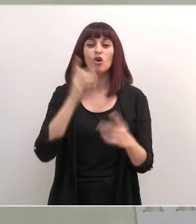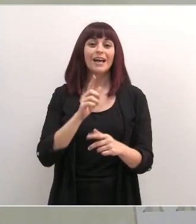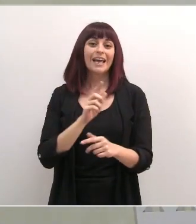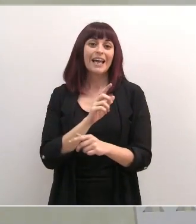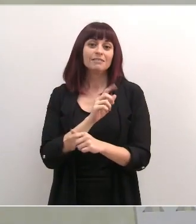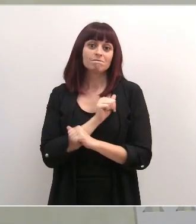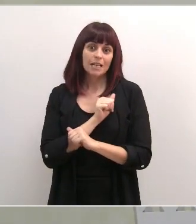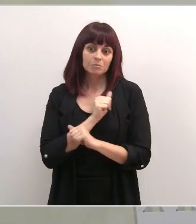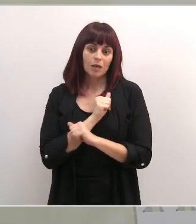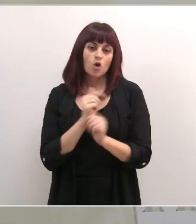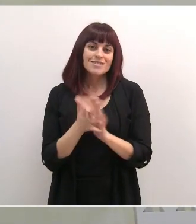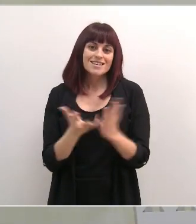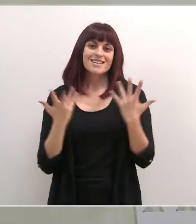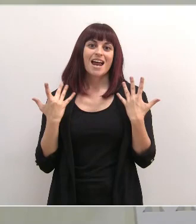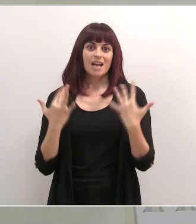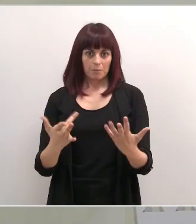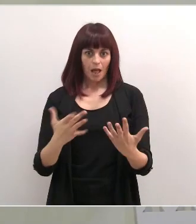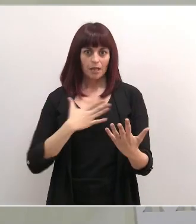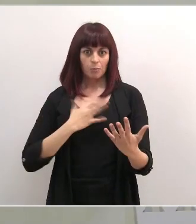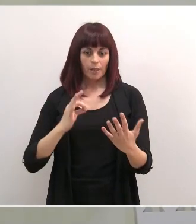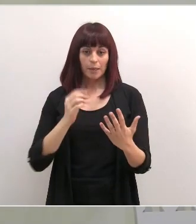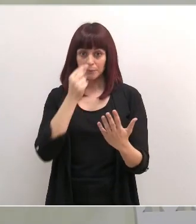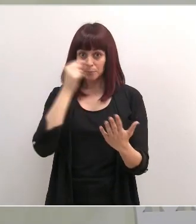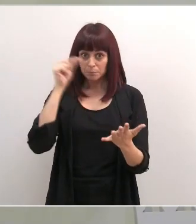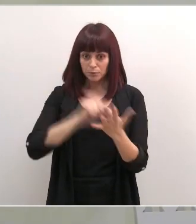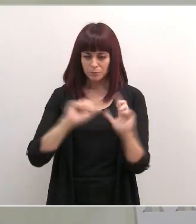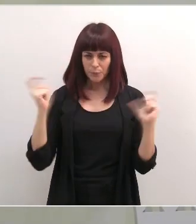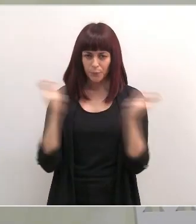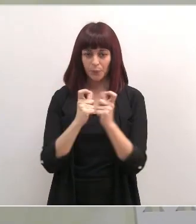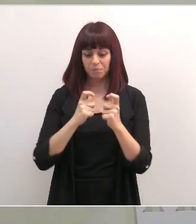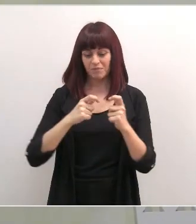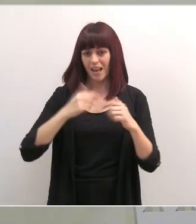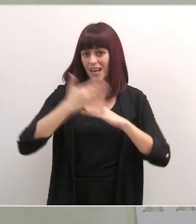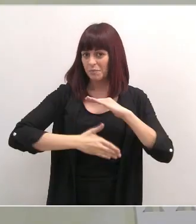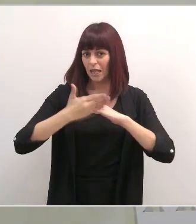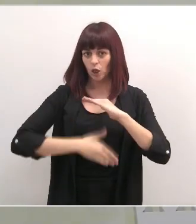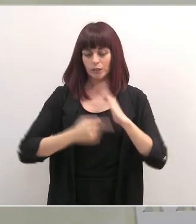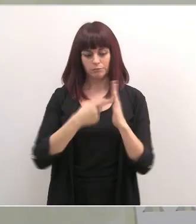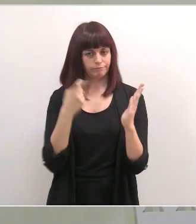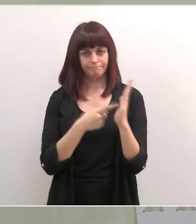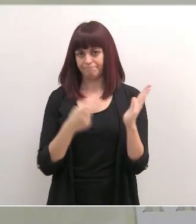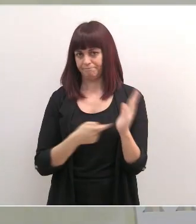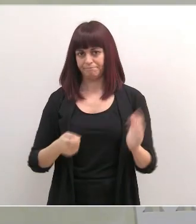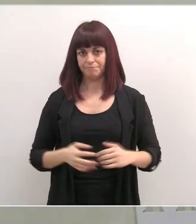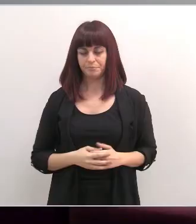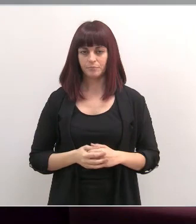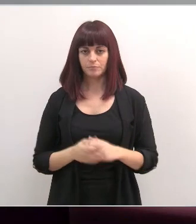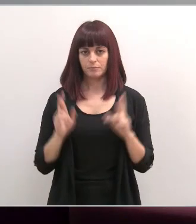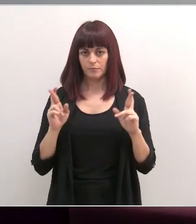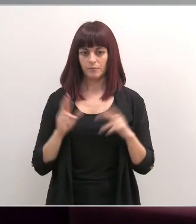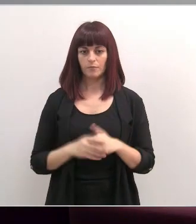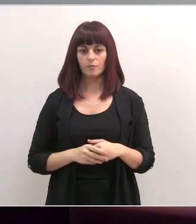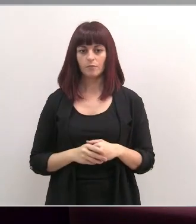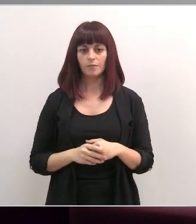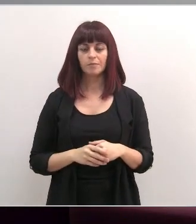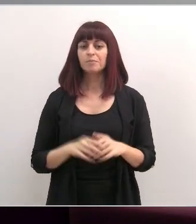más rápidas y podamos disminuir cuanto antes las limitaciones que tenemos en todos los sentidos, ¿no? En